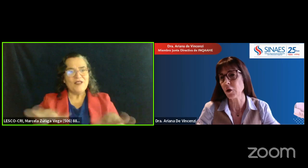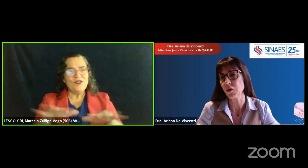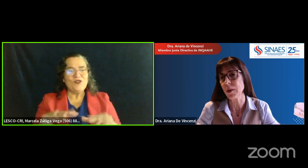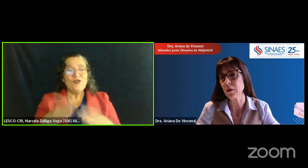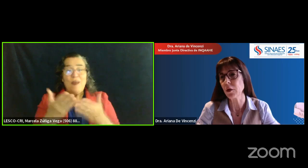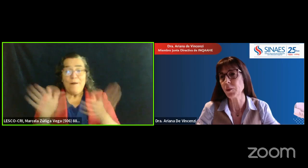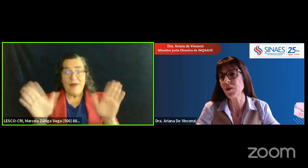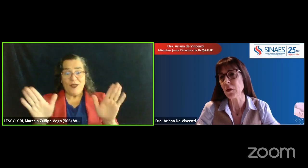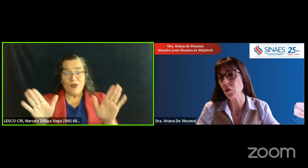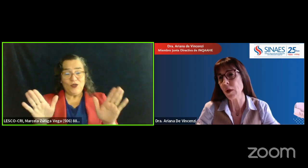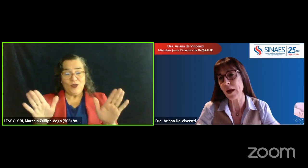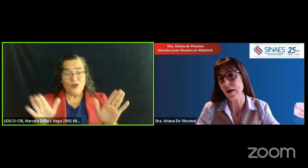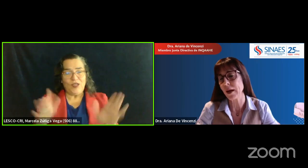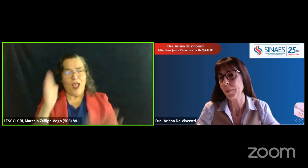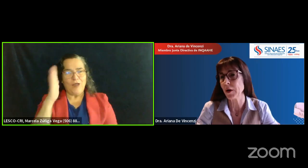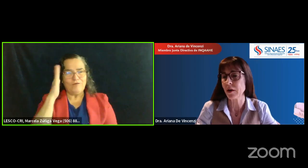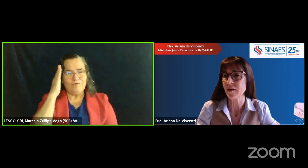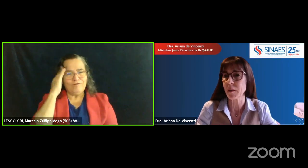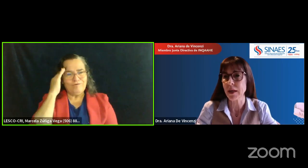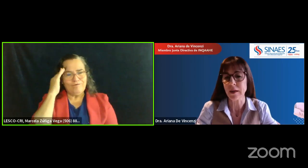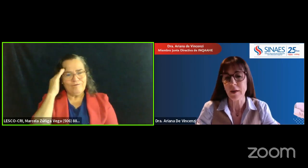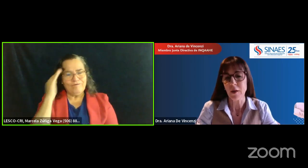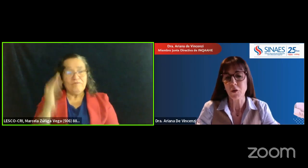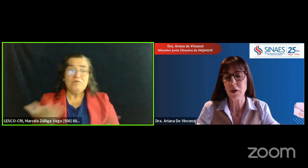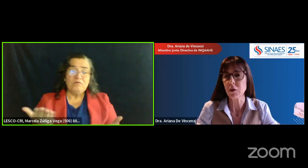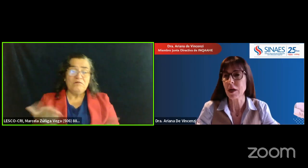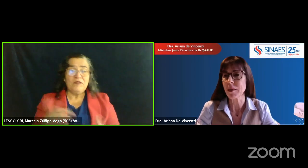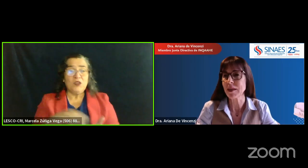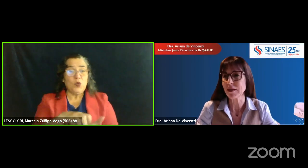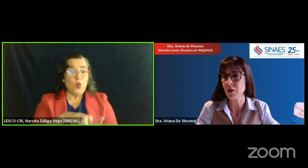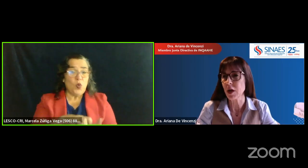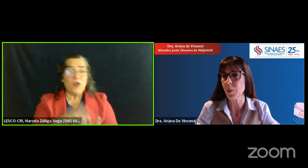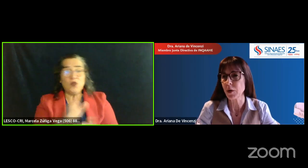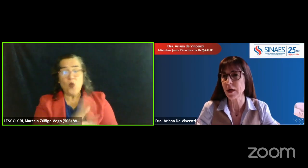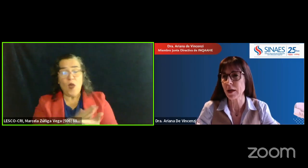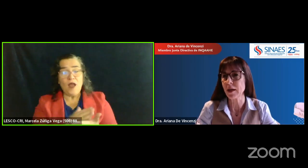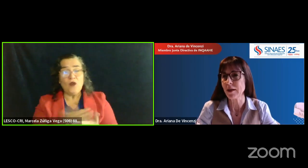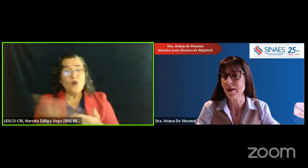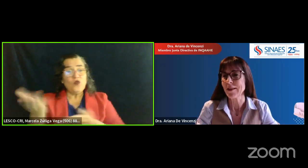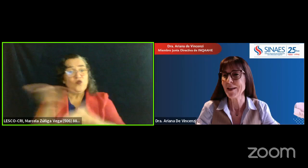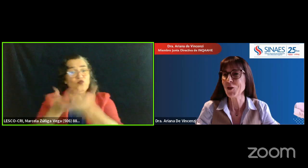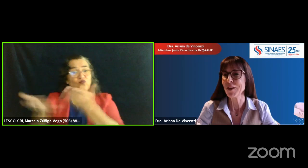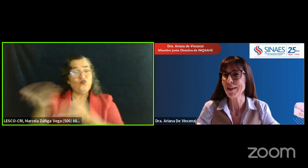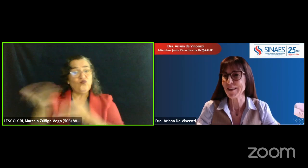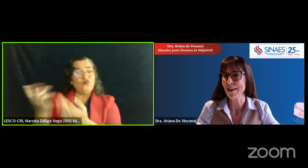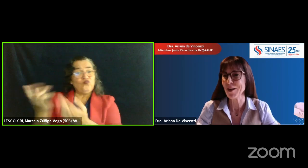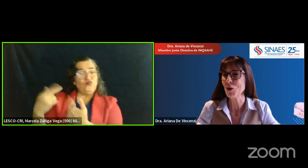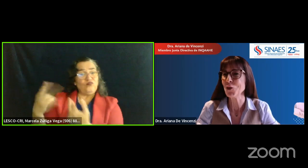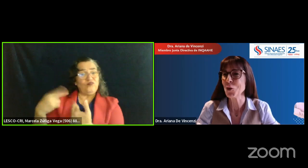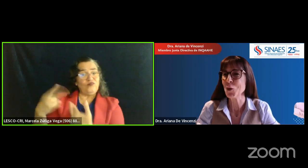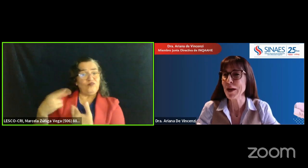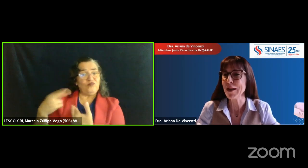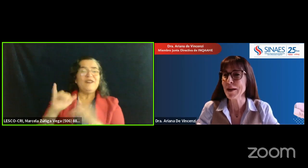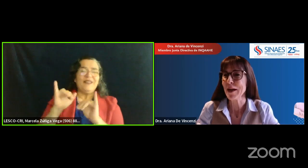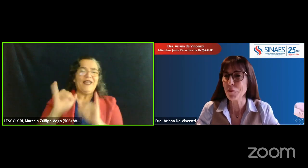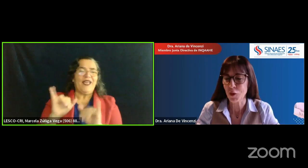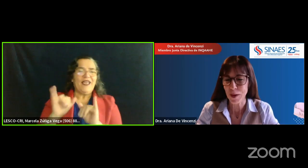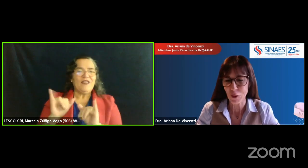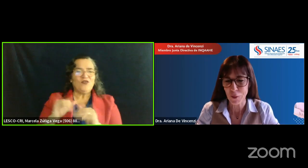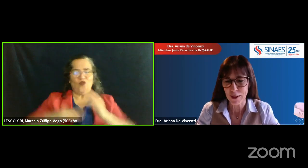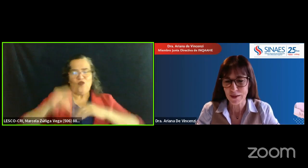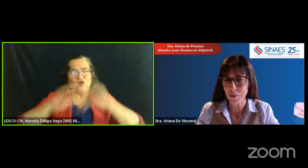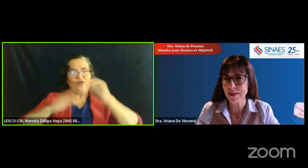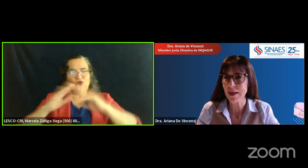al conocimiento y sin duda espero recibir sus retroalimentaciones porque de eso se trata, de construir en